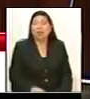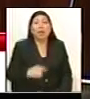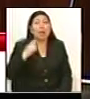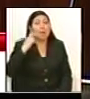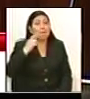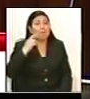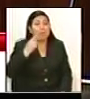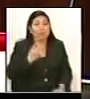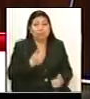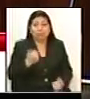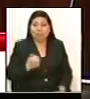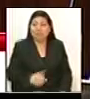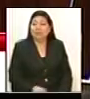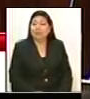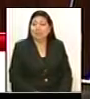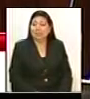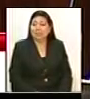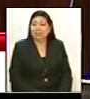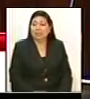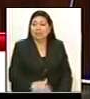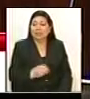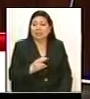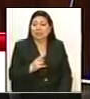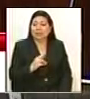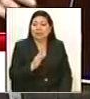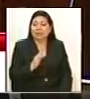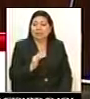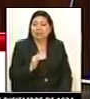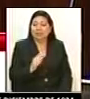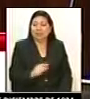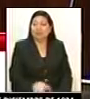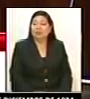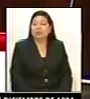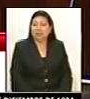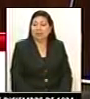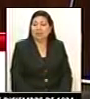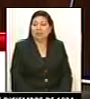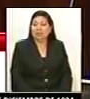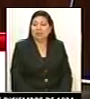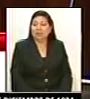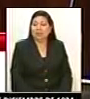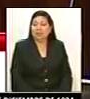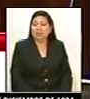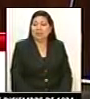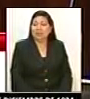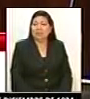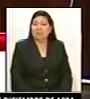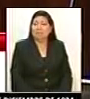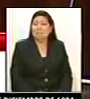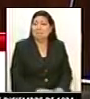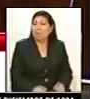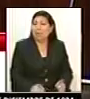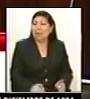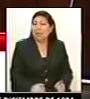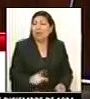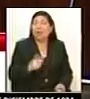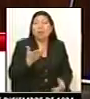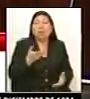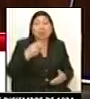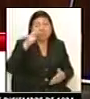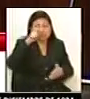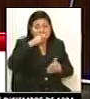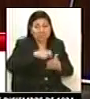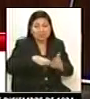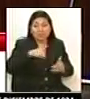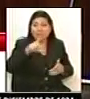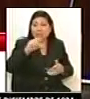que se ha descubierto en Carabaya. En Carabaya, acá yo no dije, no me corrige, en Carabaya. Se ha descubierto en litio. Pero el litio no